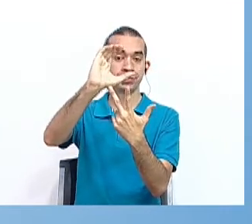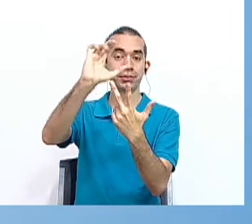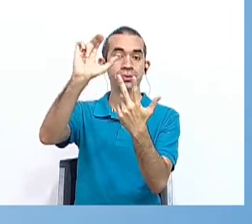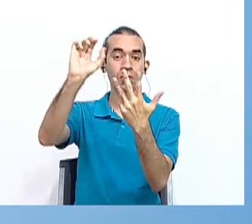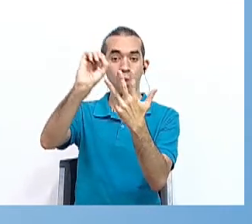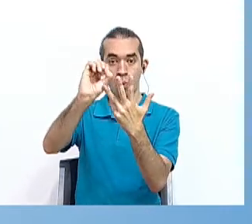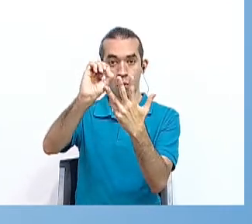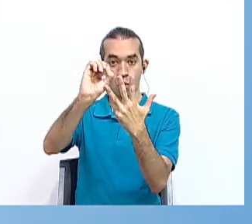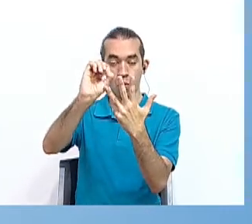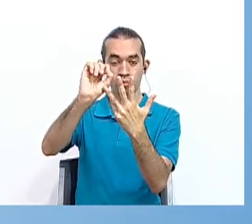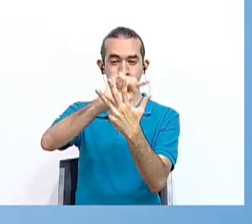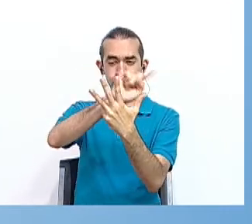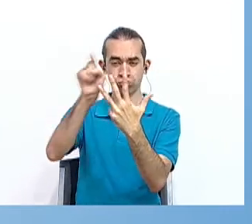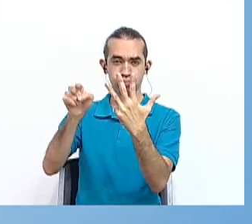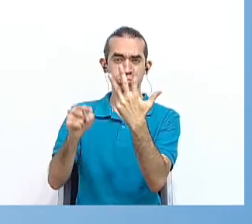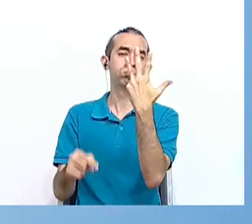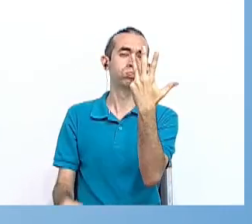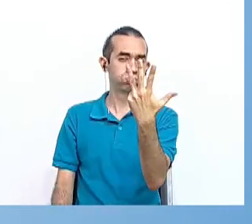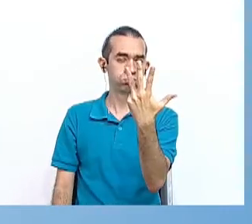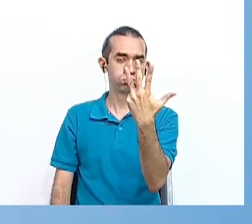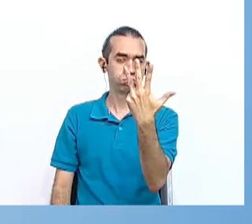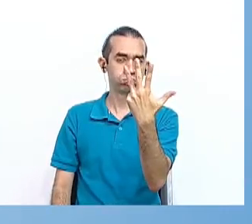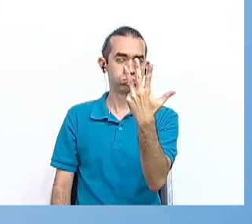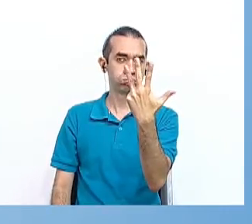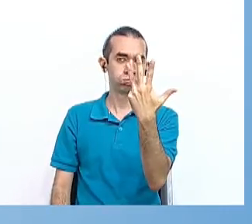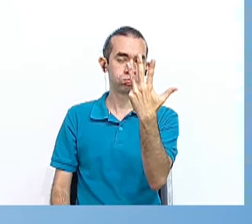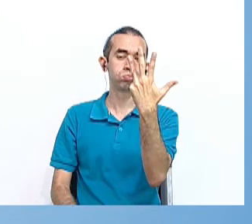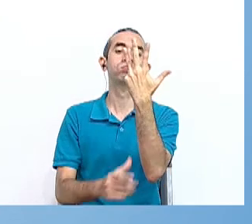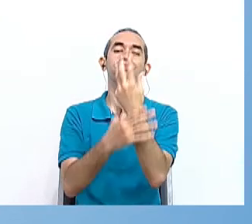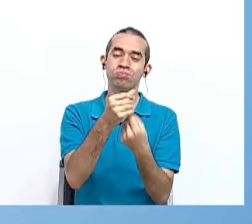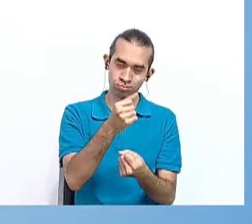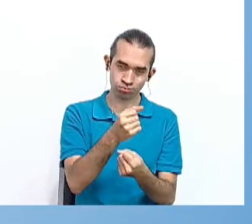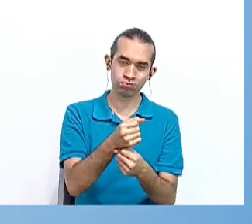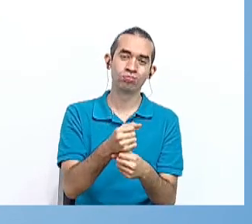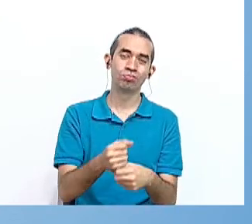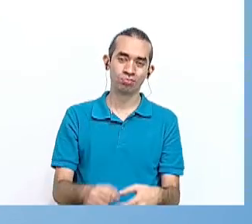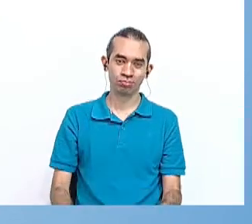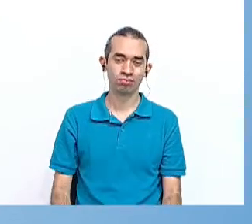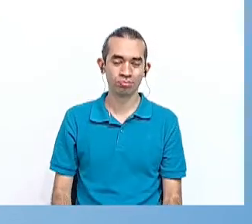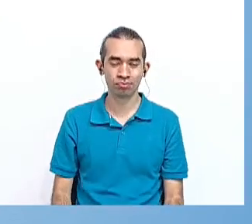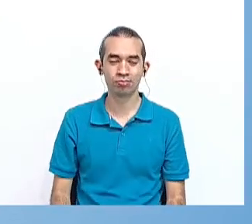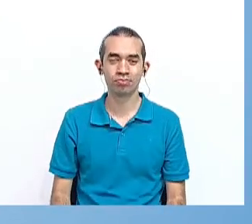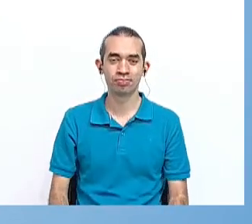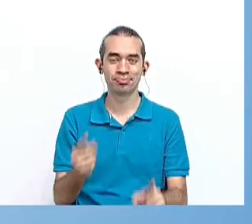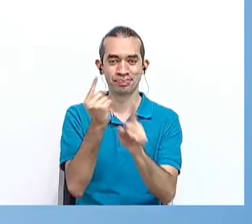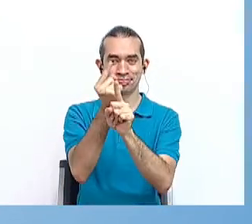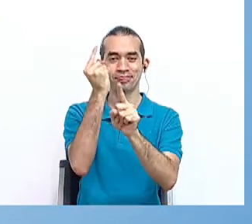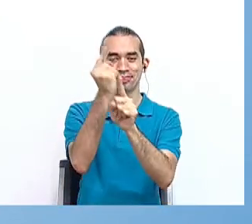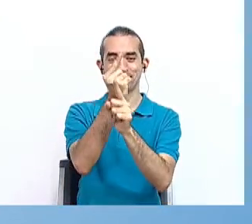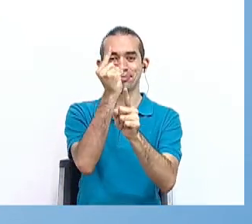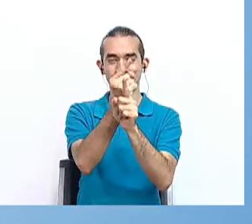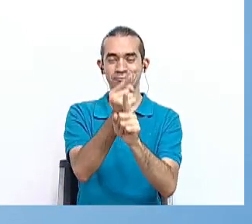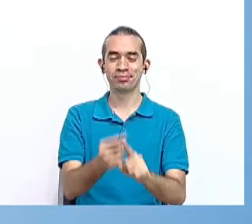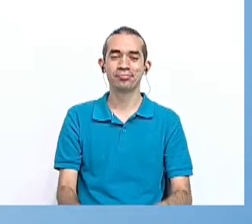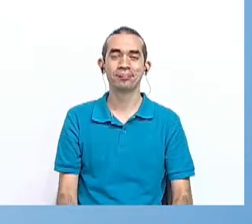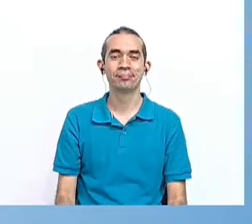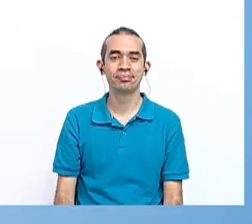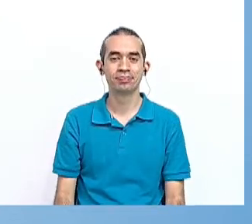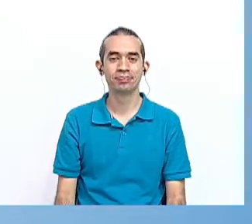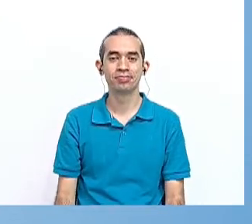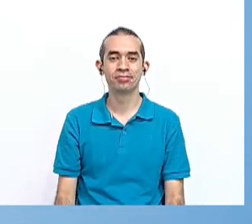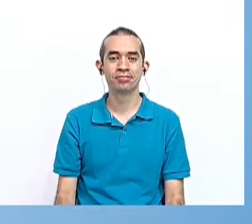el oxígeno. 4 elementos. Correcto, un compuesto denominado